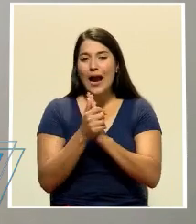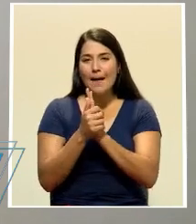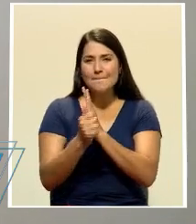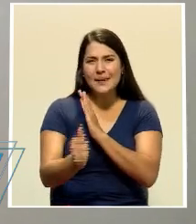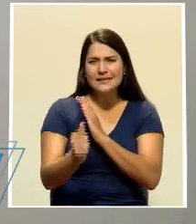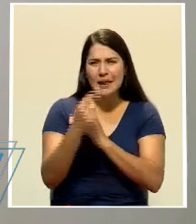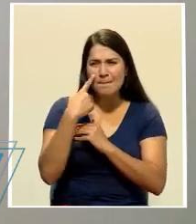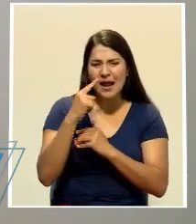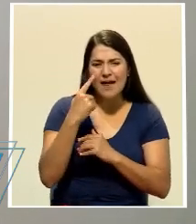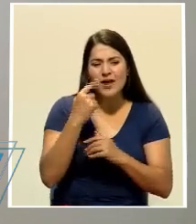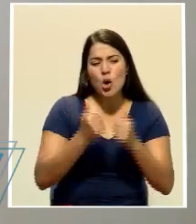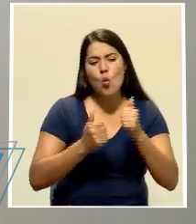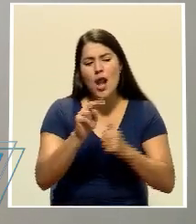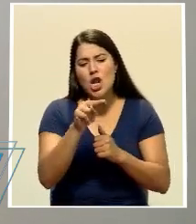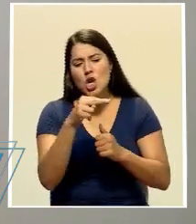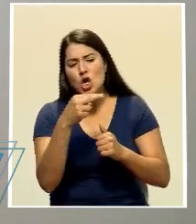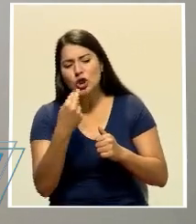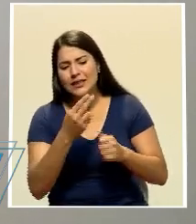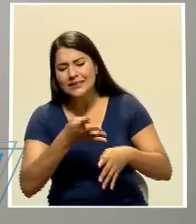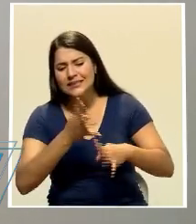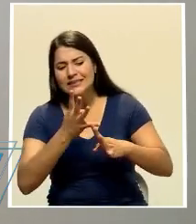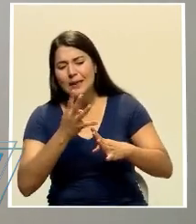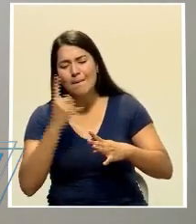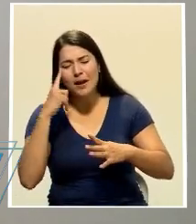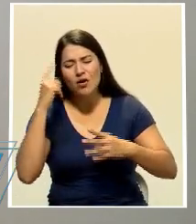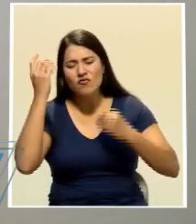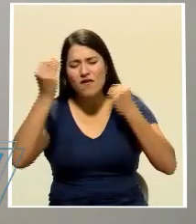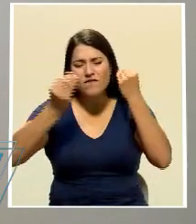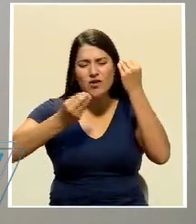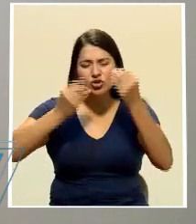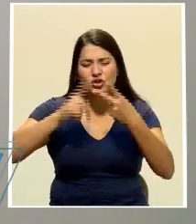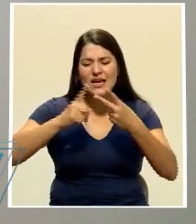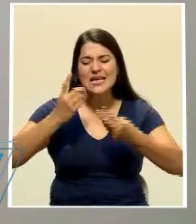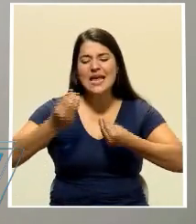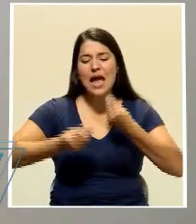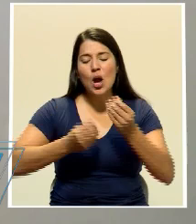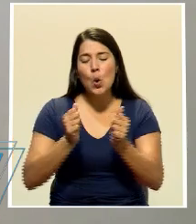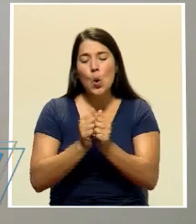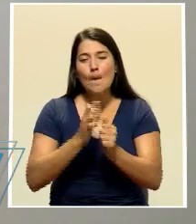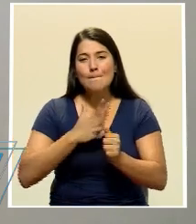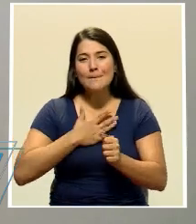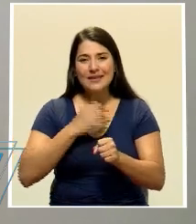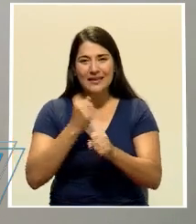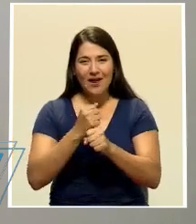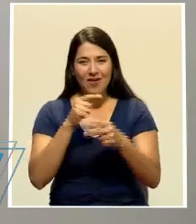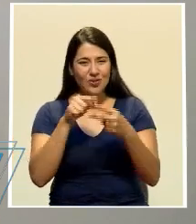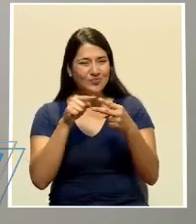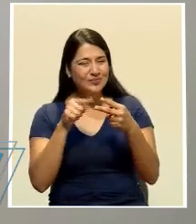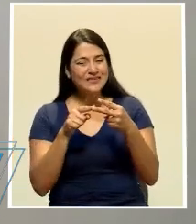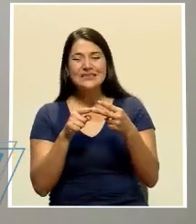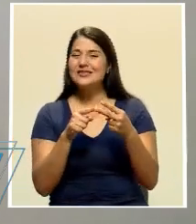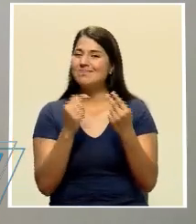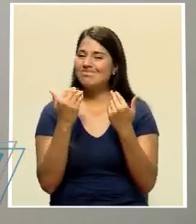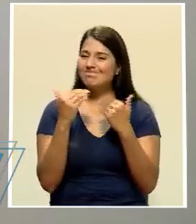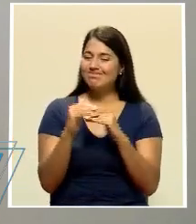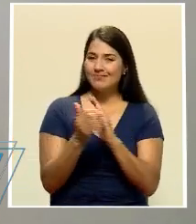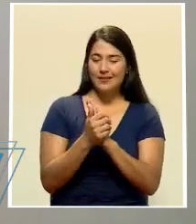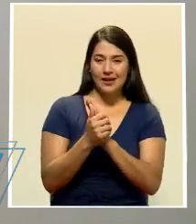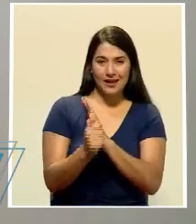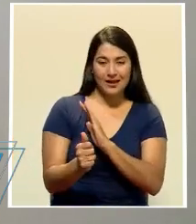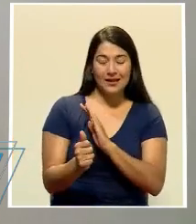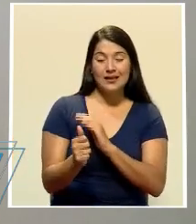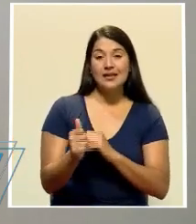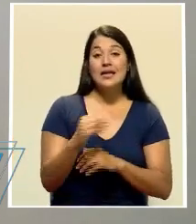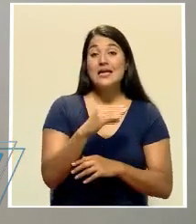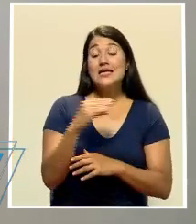cómo hacemos el trabajo y de qué estamos logrando con el enfoque que respecto de las noticias tenemos